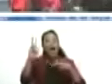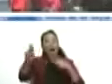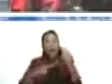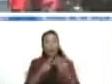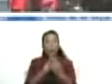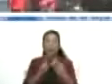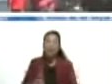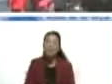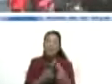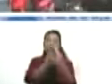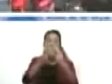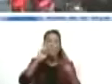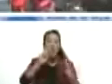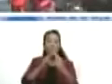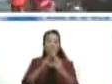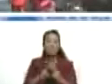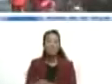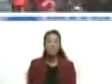¡Hasta la victoria siempre!